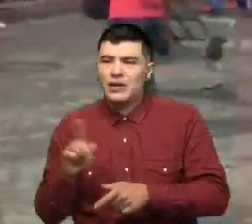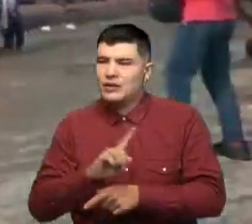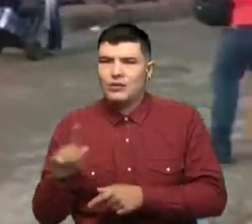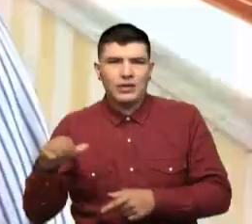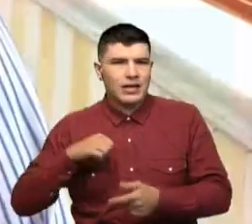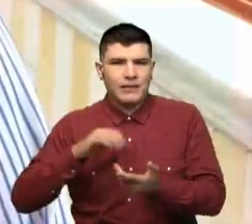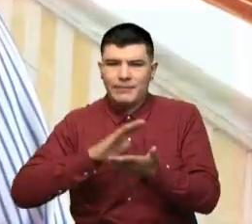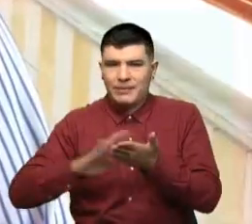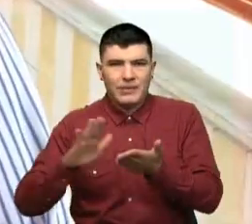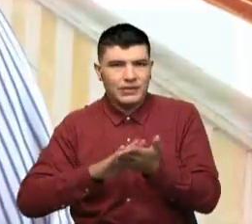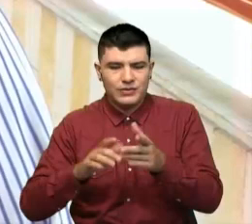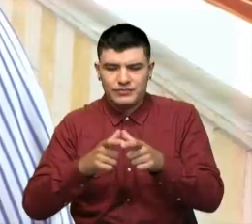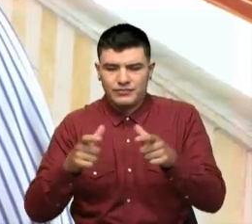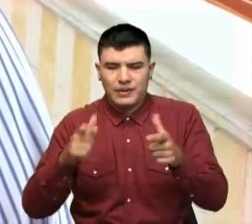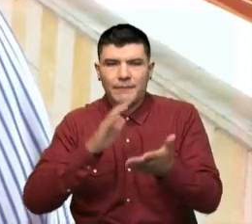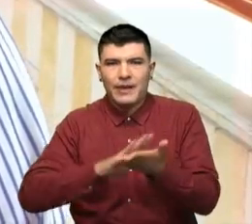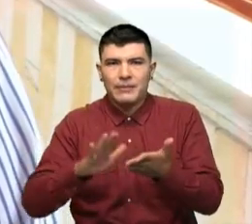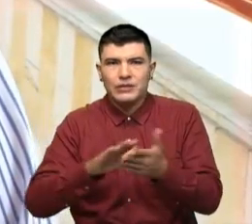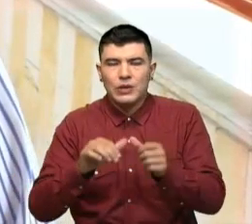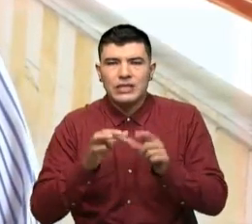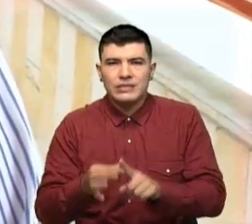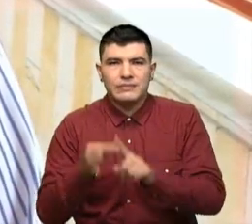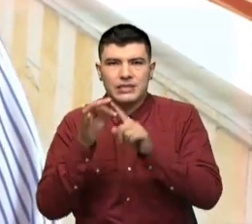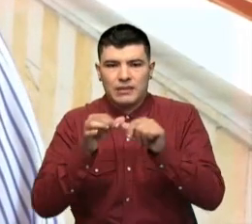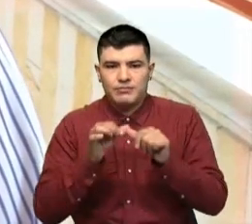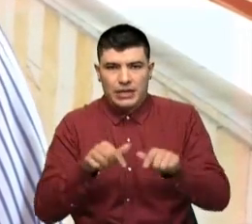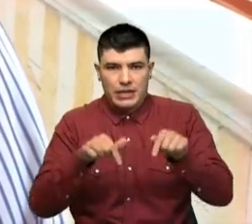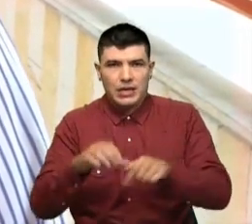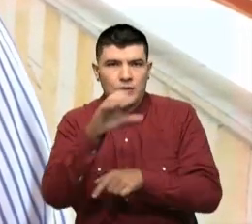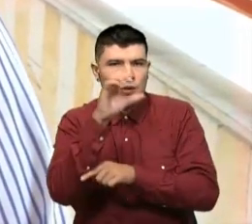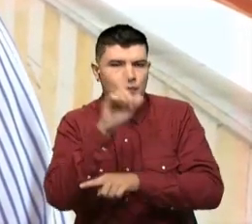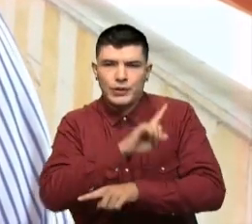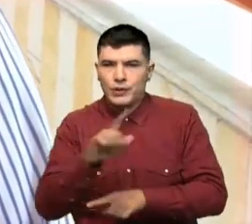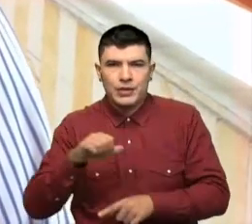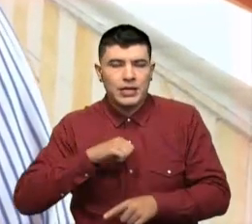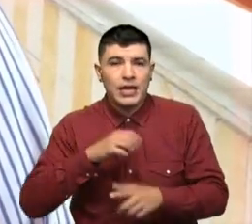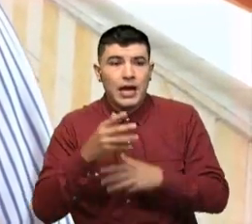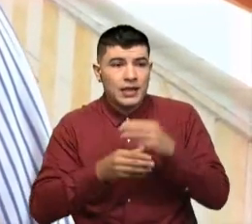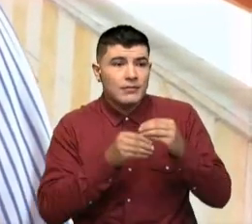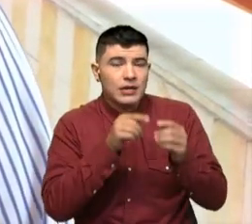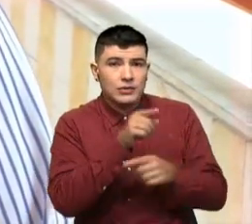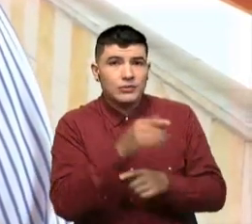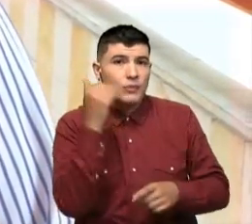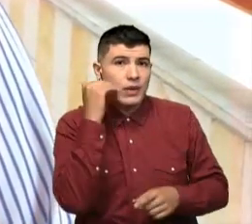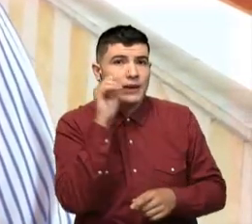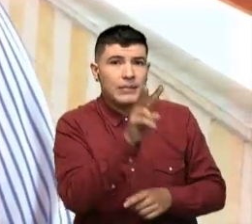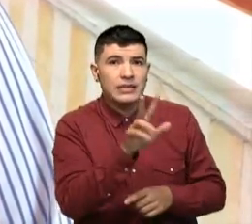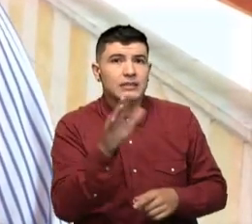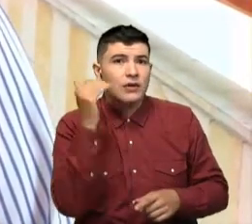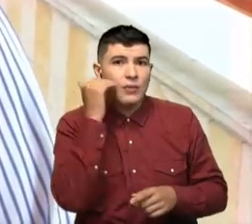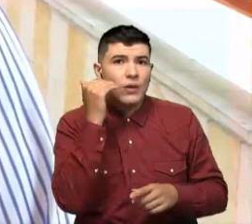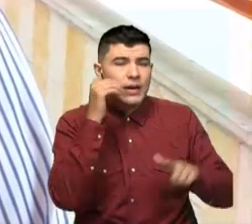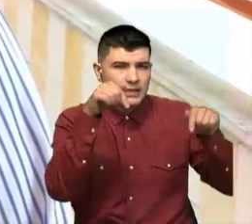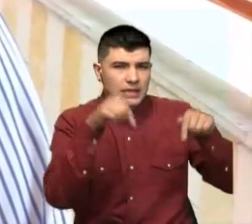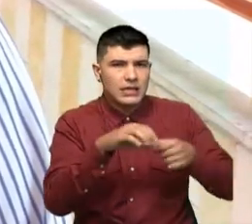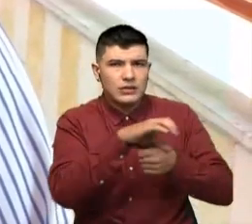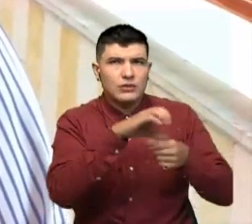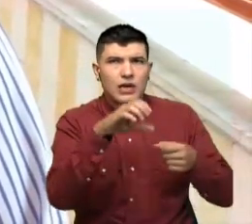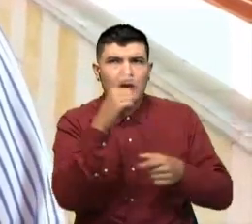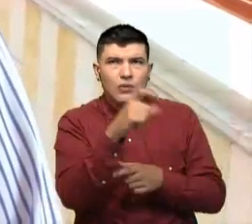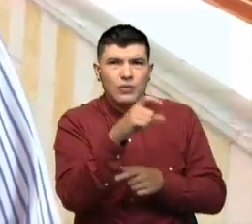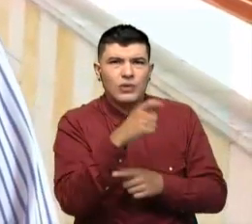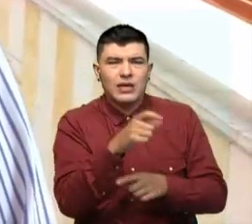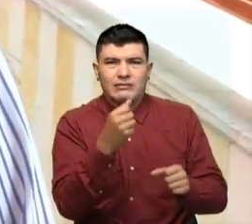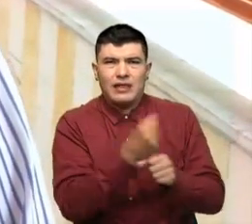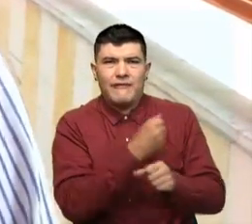para laborar. Se han encontrado 25 extranjeras realizando actividades de manera irregular en nuestra ciudad, de